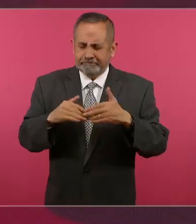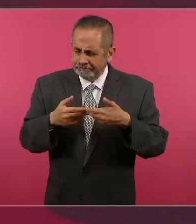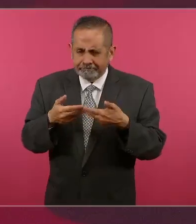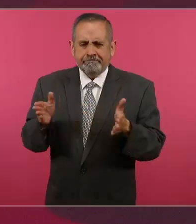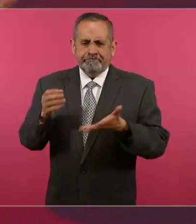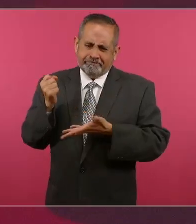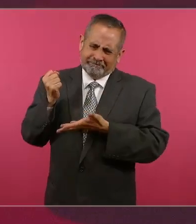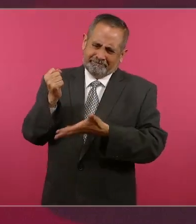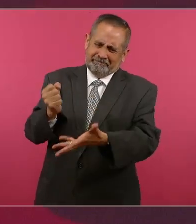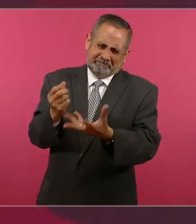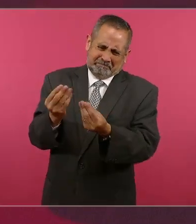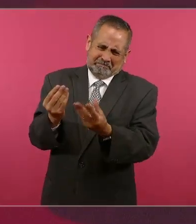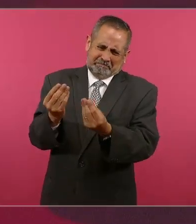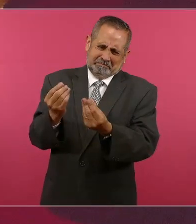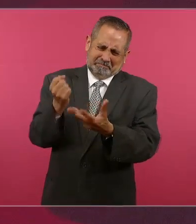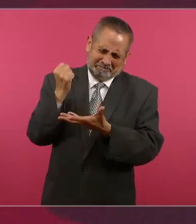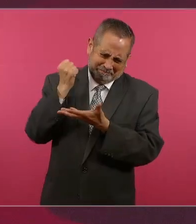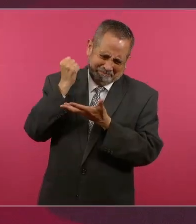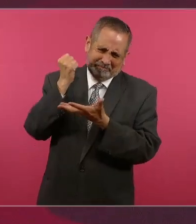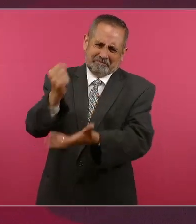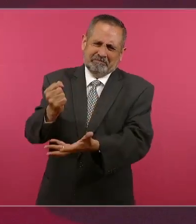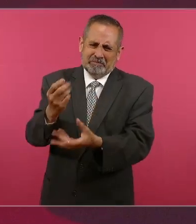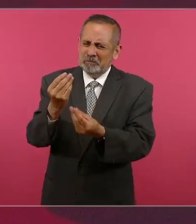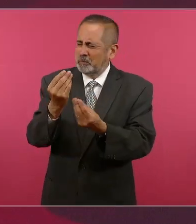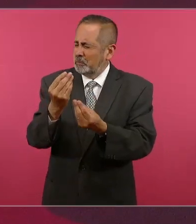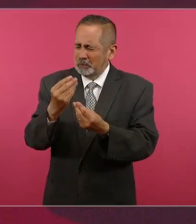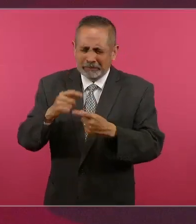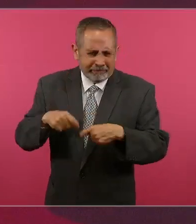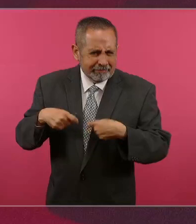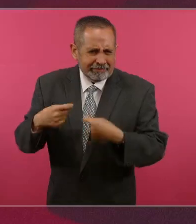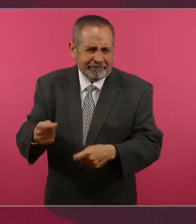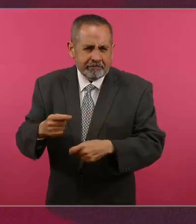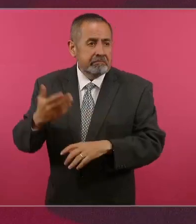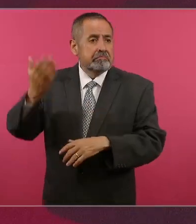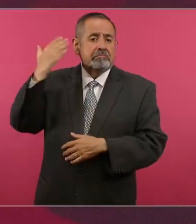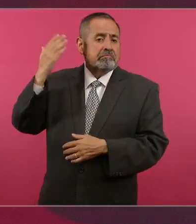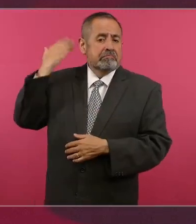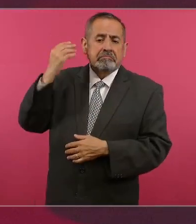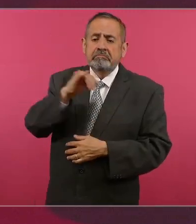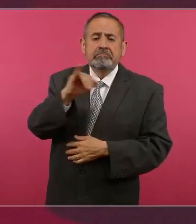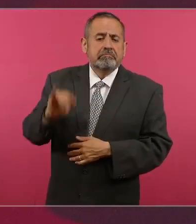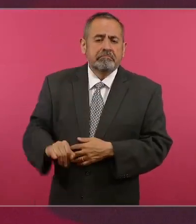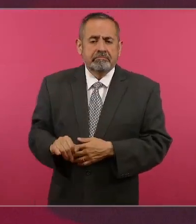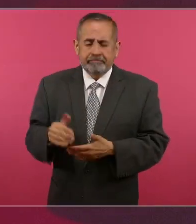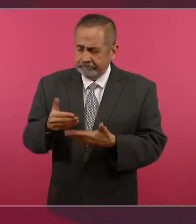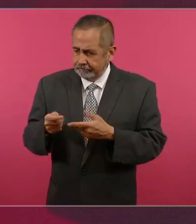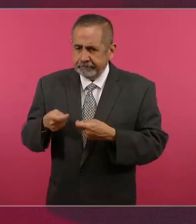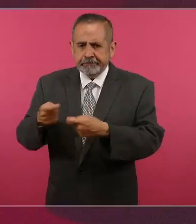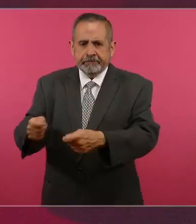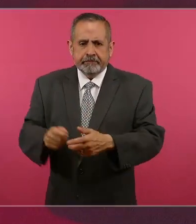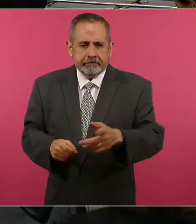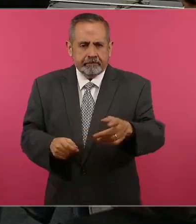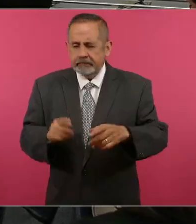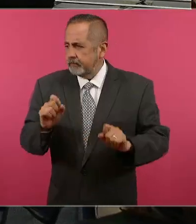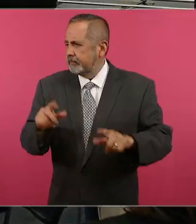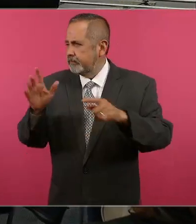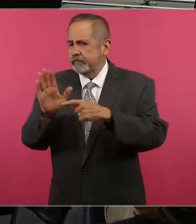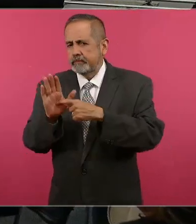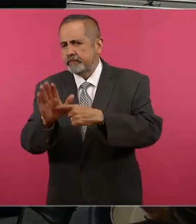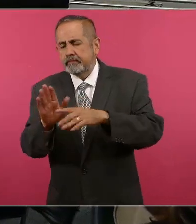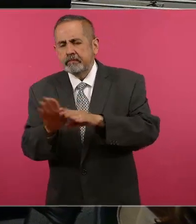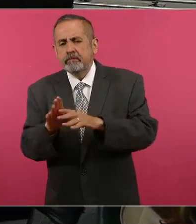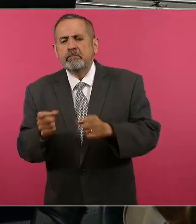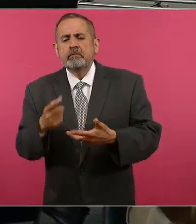¿sí?, se había asignado. Nunca. A ver si no tienes